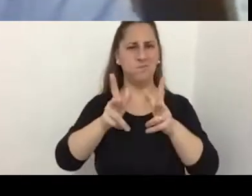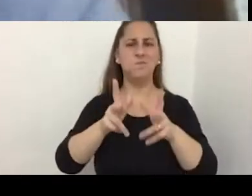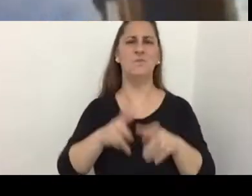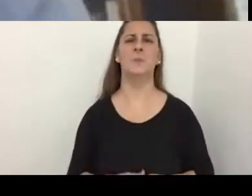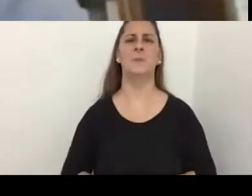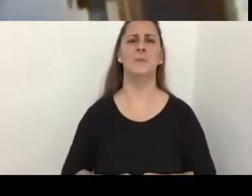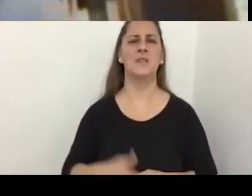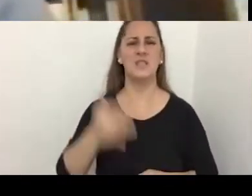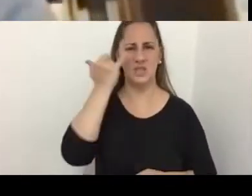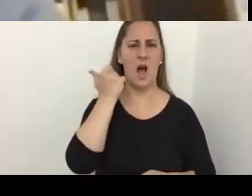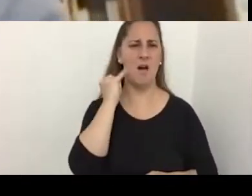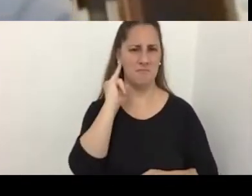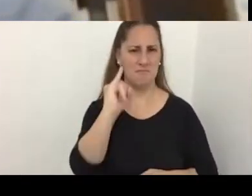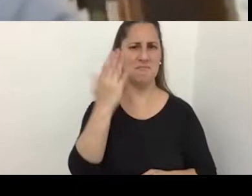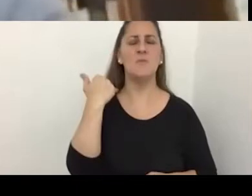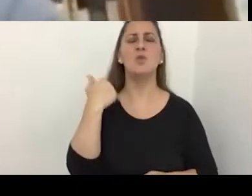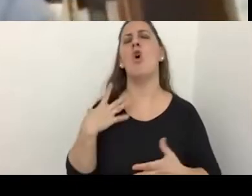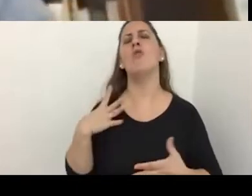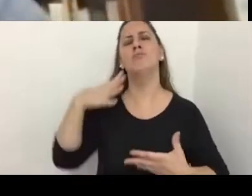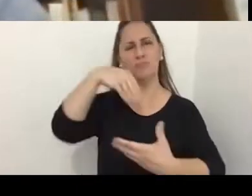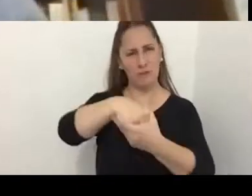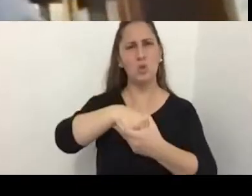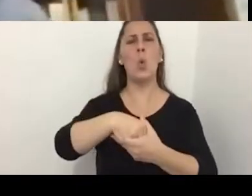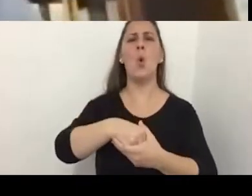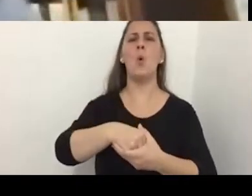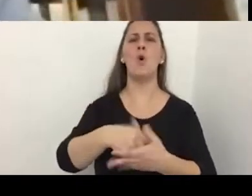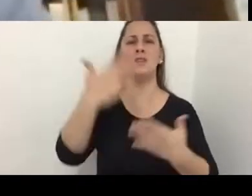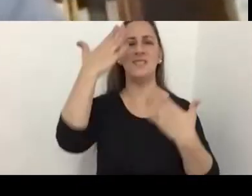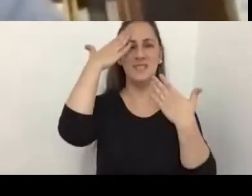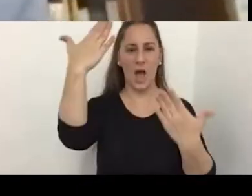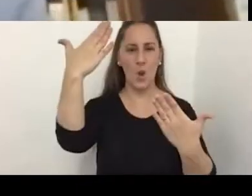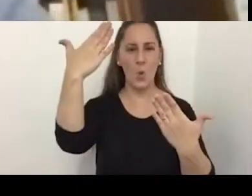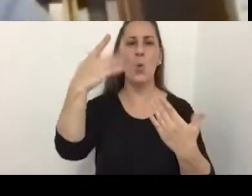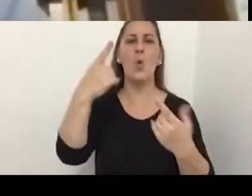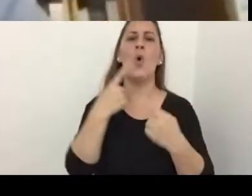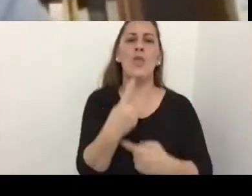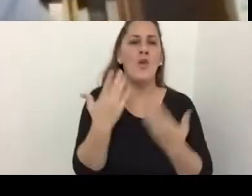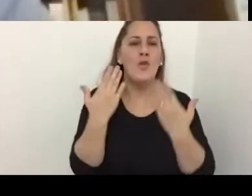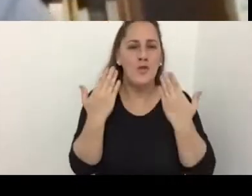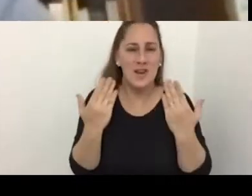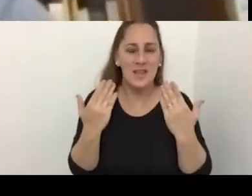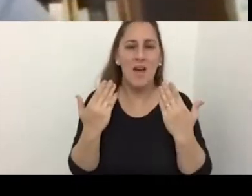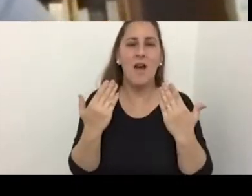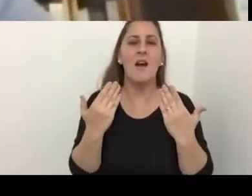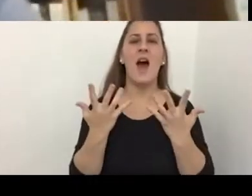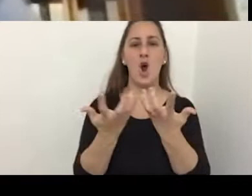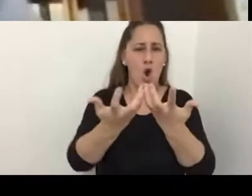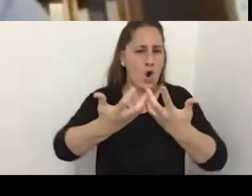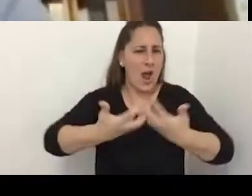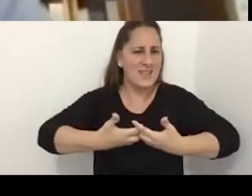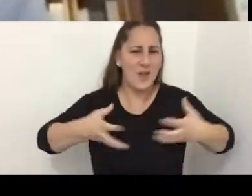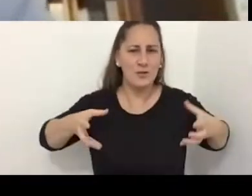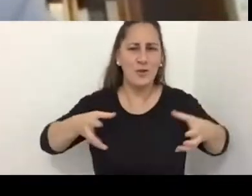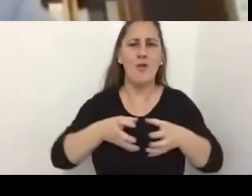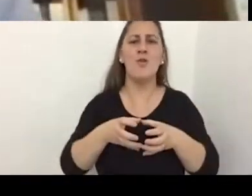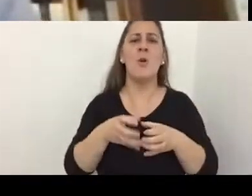que señalado, me sumo y saludo y felicito a la organización